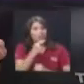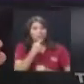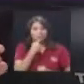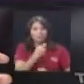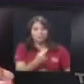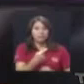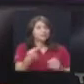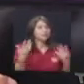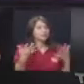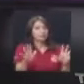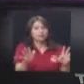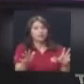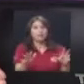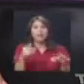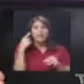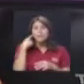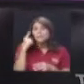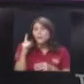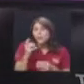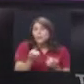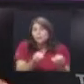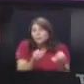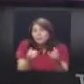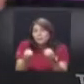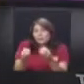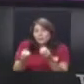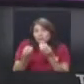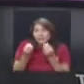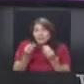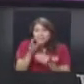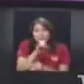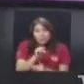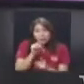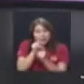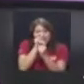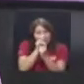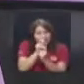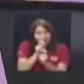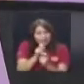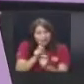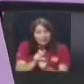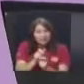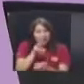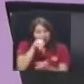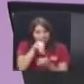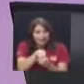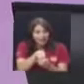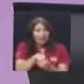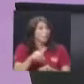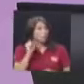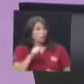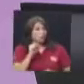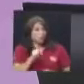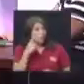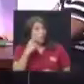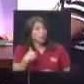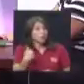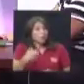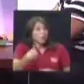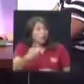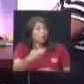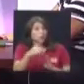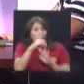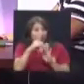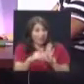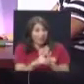por la cantidad de detalles que lleva porque luego si bien el decreto que es el decreto que avanza que podría sacar el ministerio de